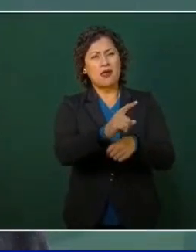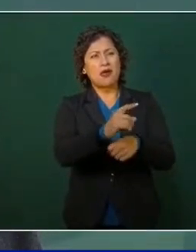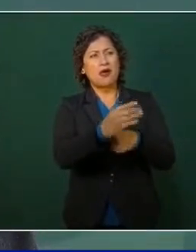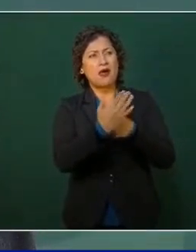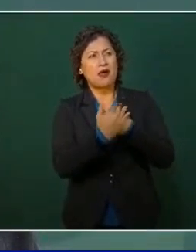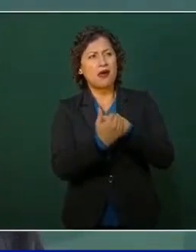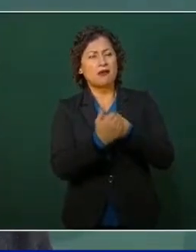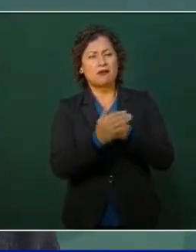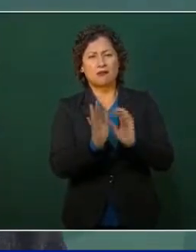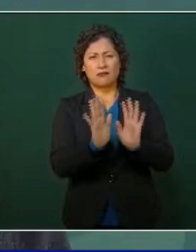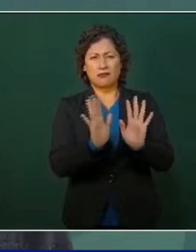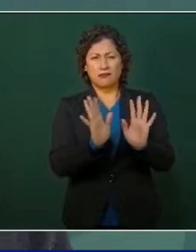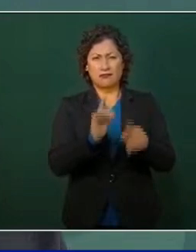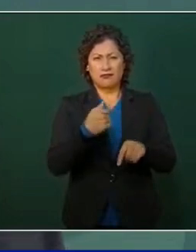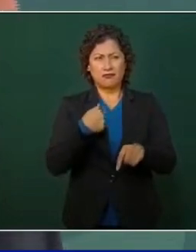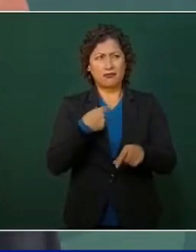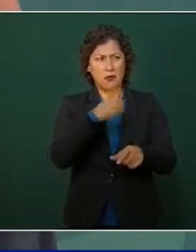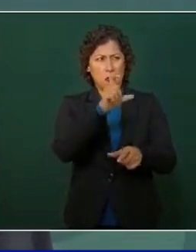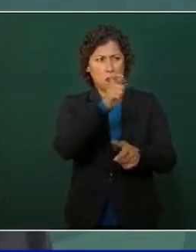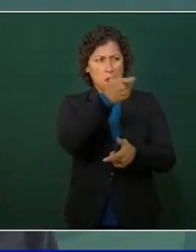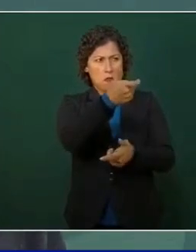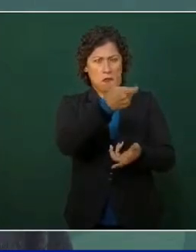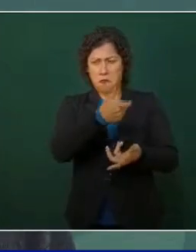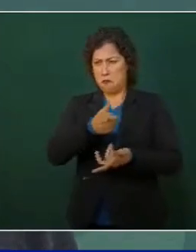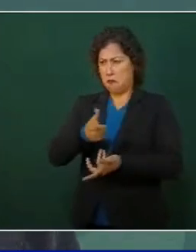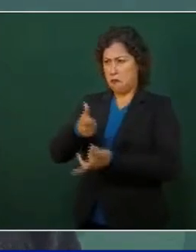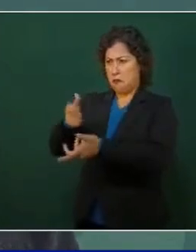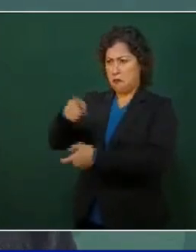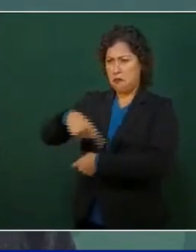¿Qué me va a importar lo que diga